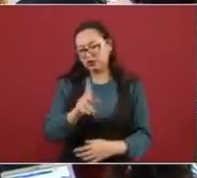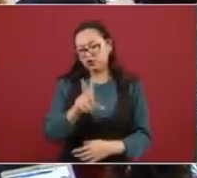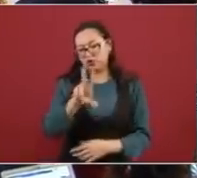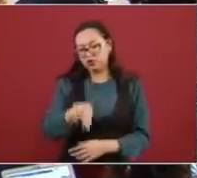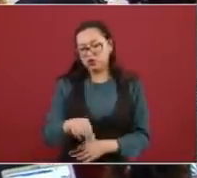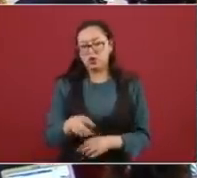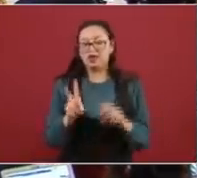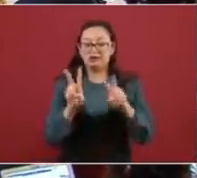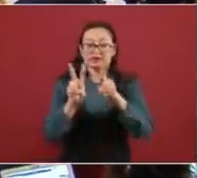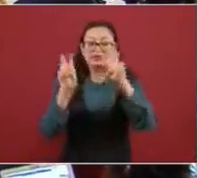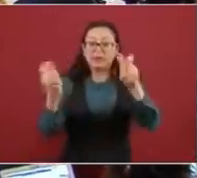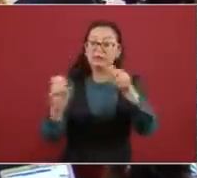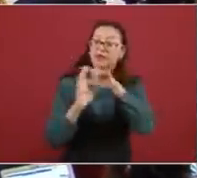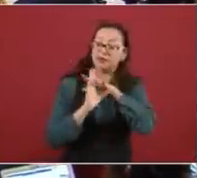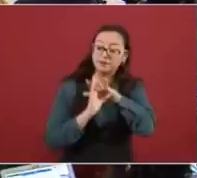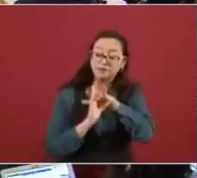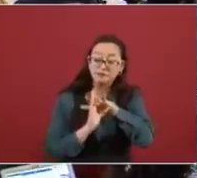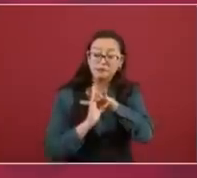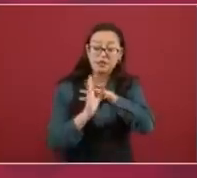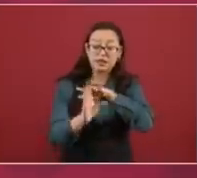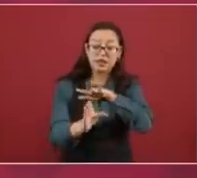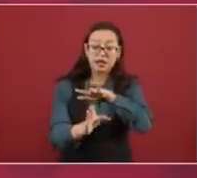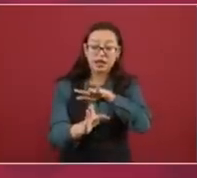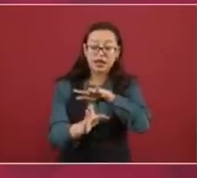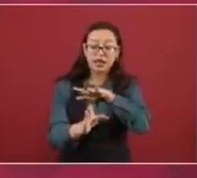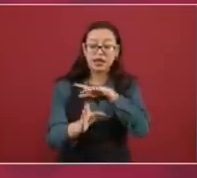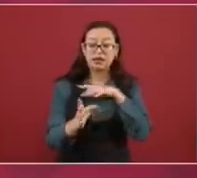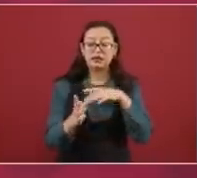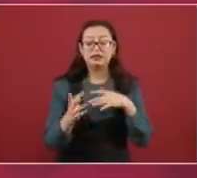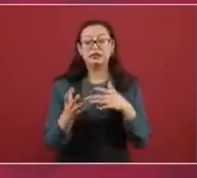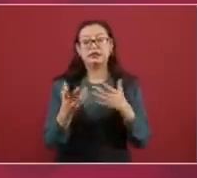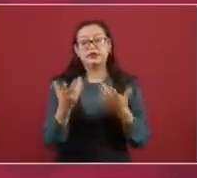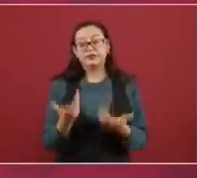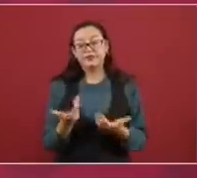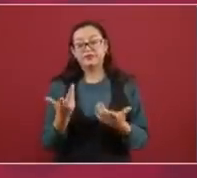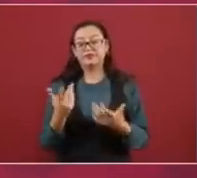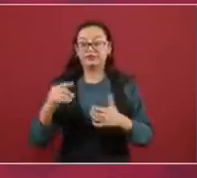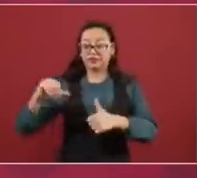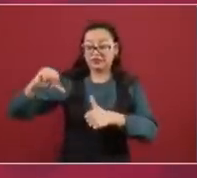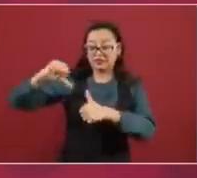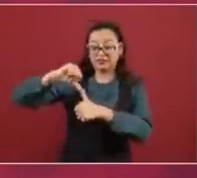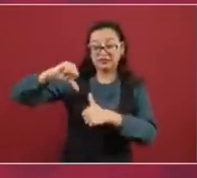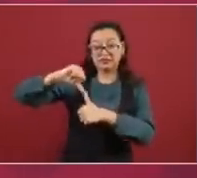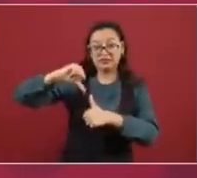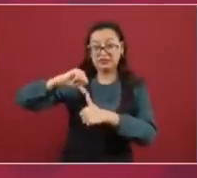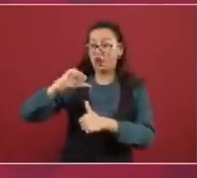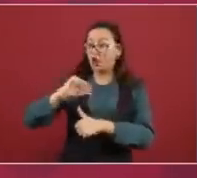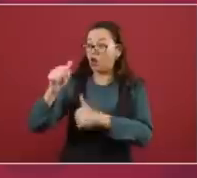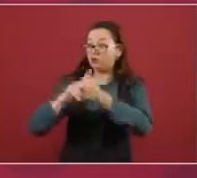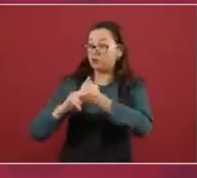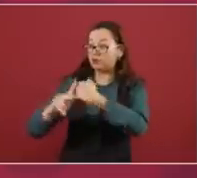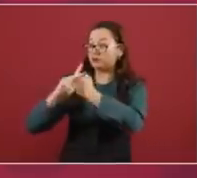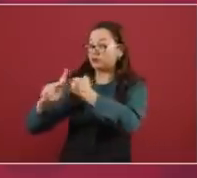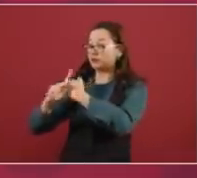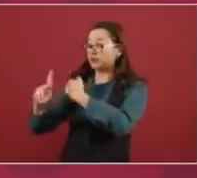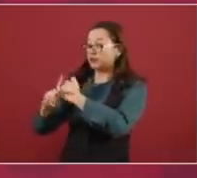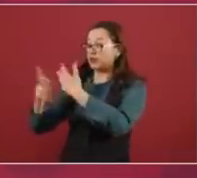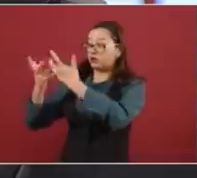una migración que viene de Centroamérica, de otros países,